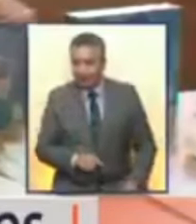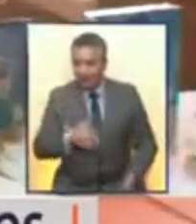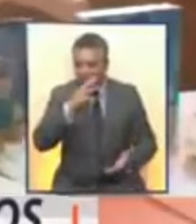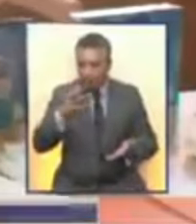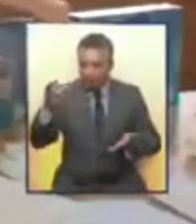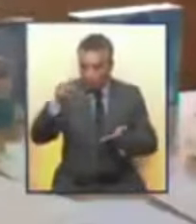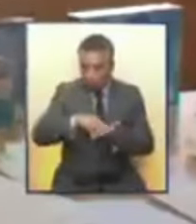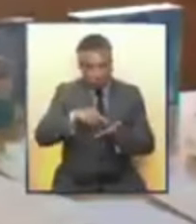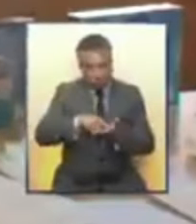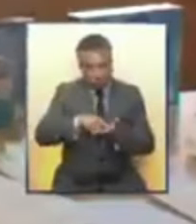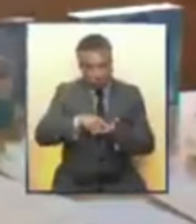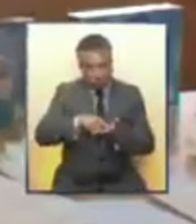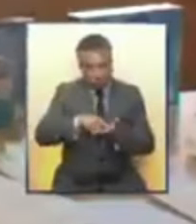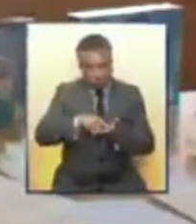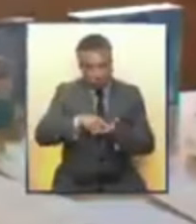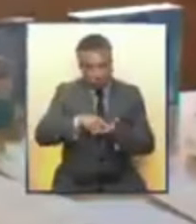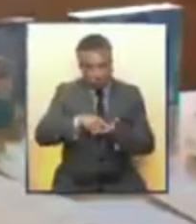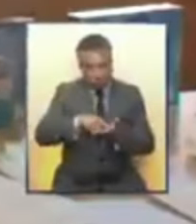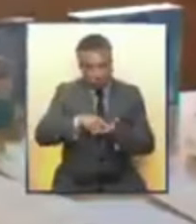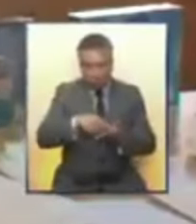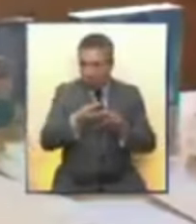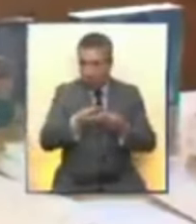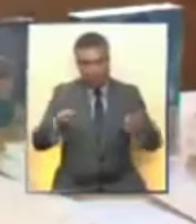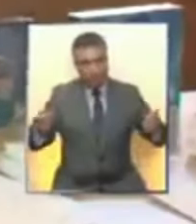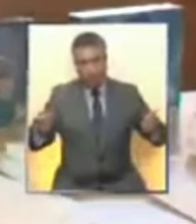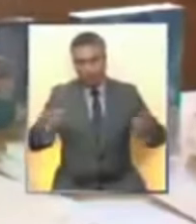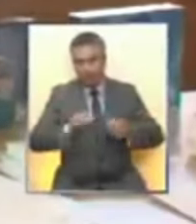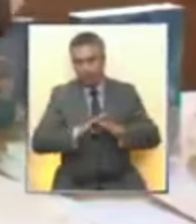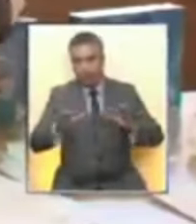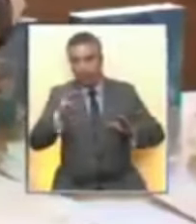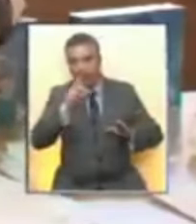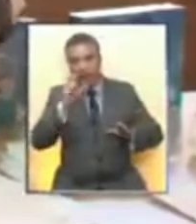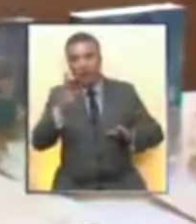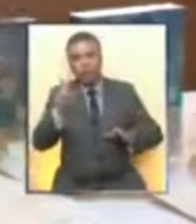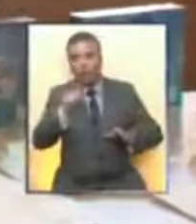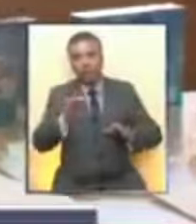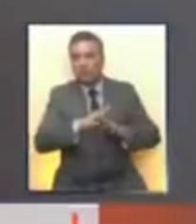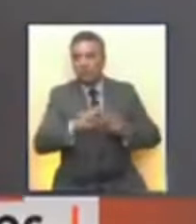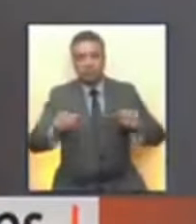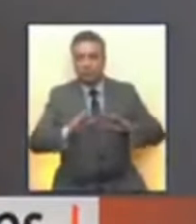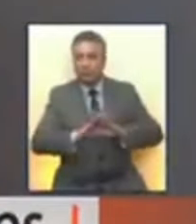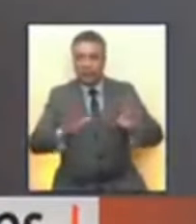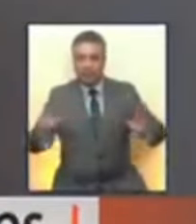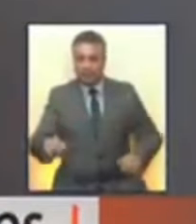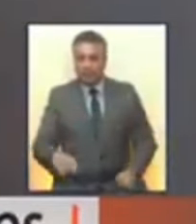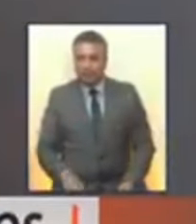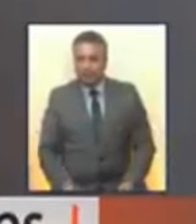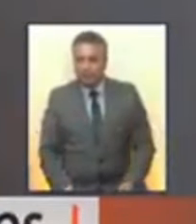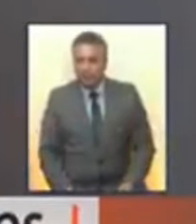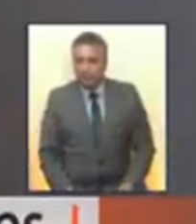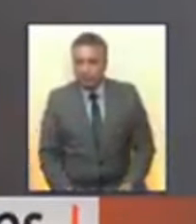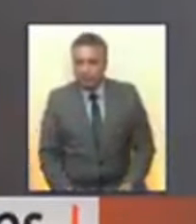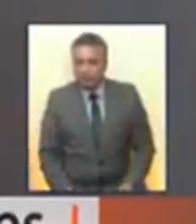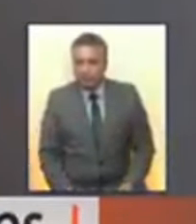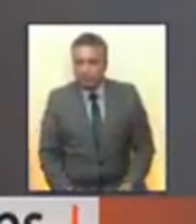lo disuelve. Este lo he visto en un video en TikTok. Elimina el material de la bolsa y que es puro concentrado el detergente. Imagínense